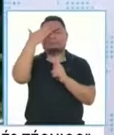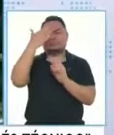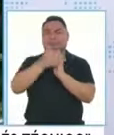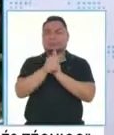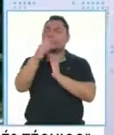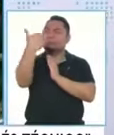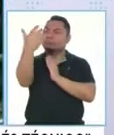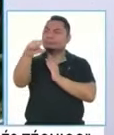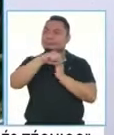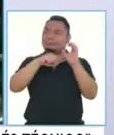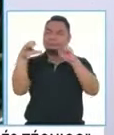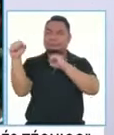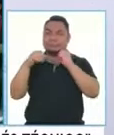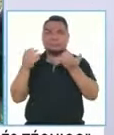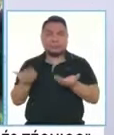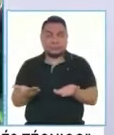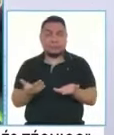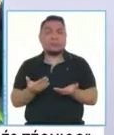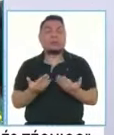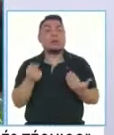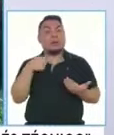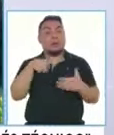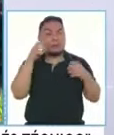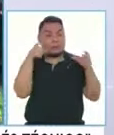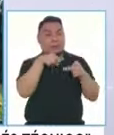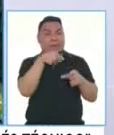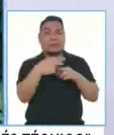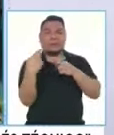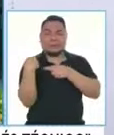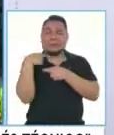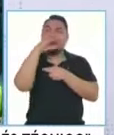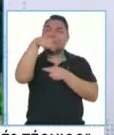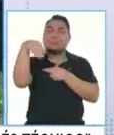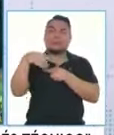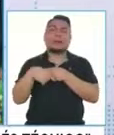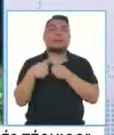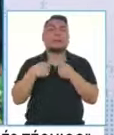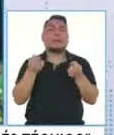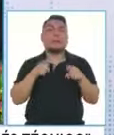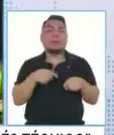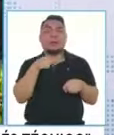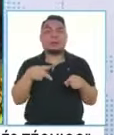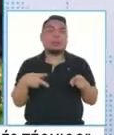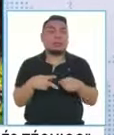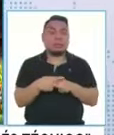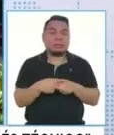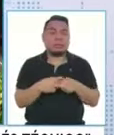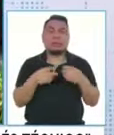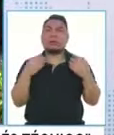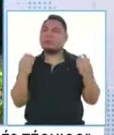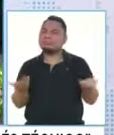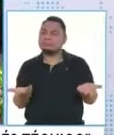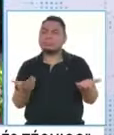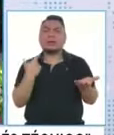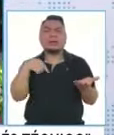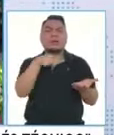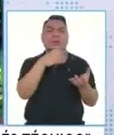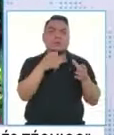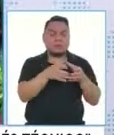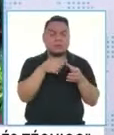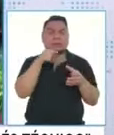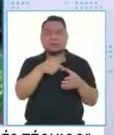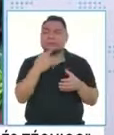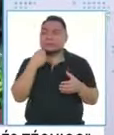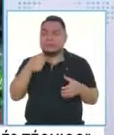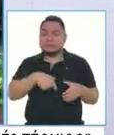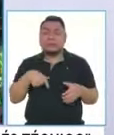labor parlamentaria, cuando uno se opone a que continúe un proyecto. Los que abonan a la tesis